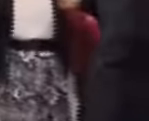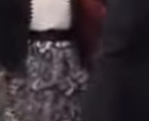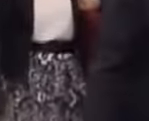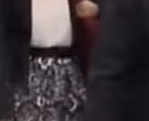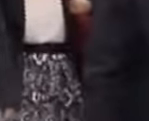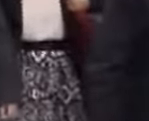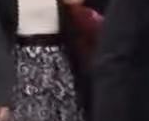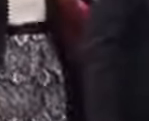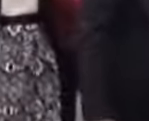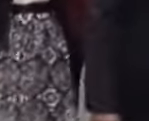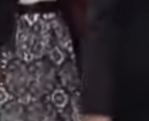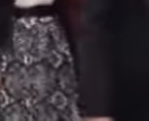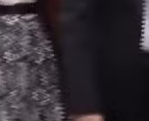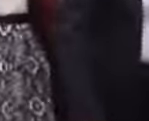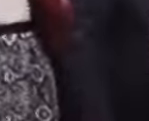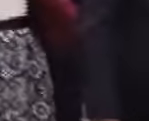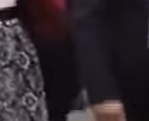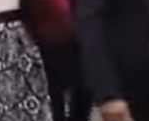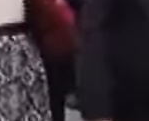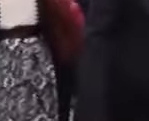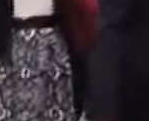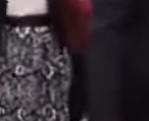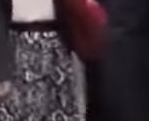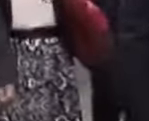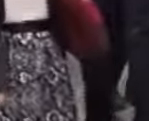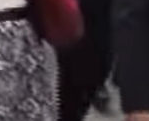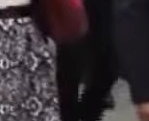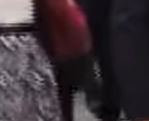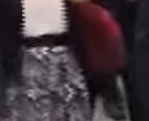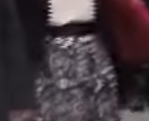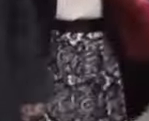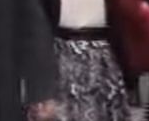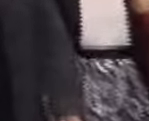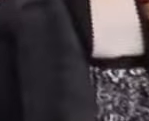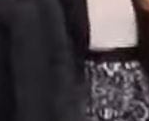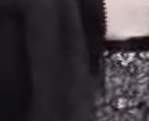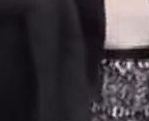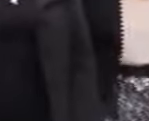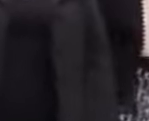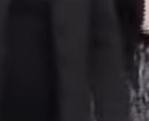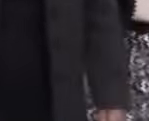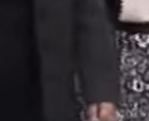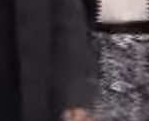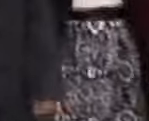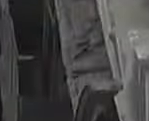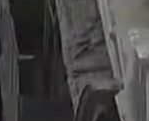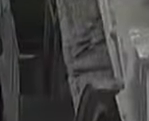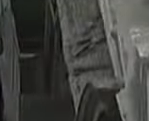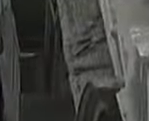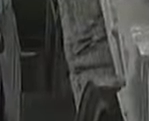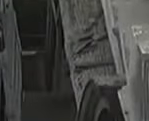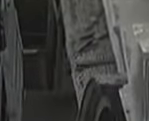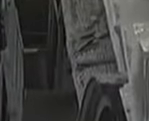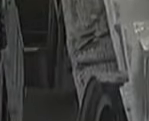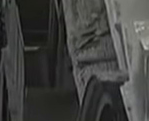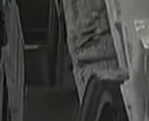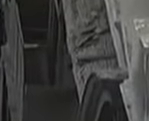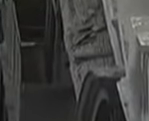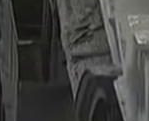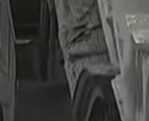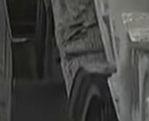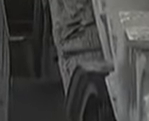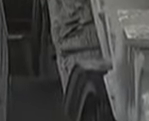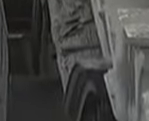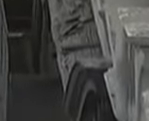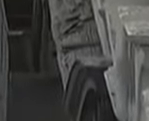por el jirón Junín, ellos resguardados por este bloque policial que ya se había instalado en los exteriores de Palacio de Gobierno.